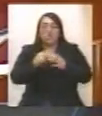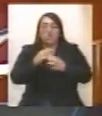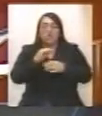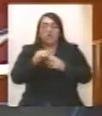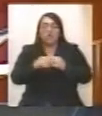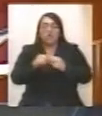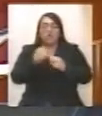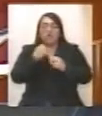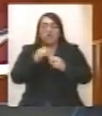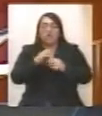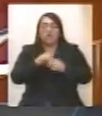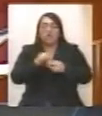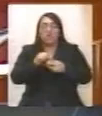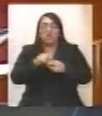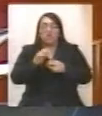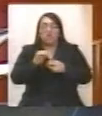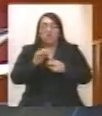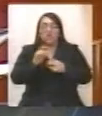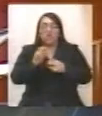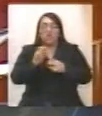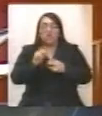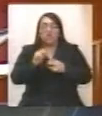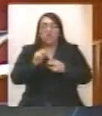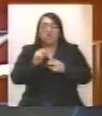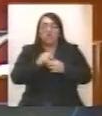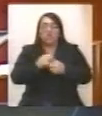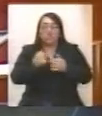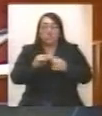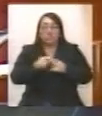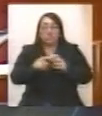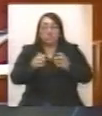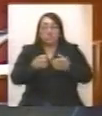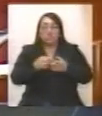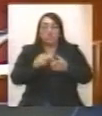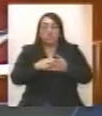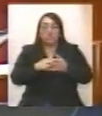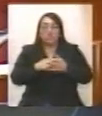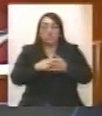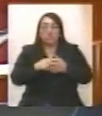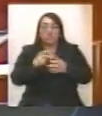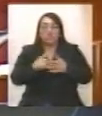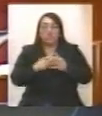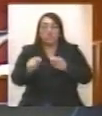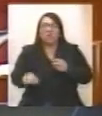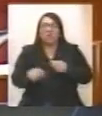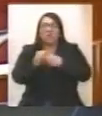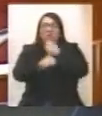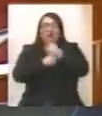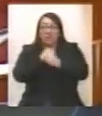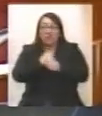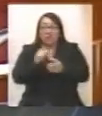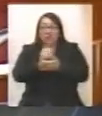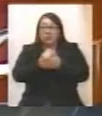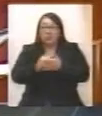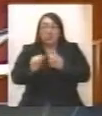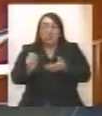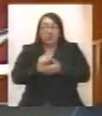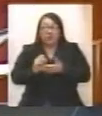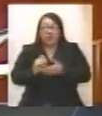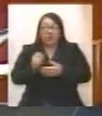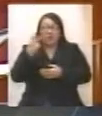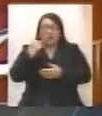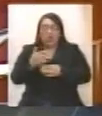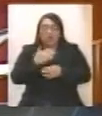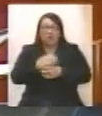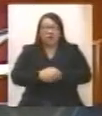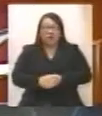y San Bartolo, informo a este honorable Congreso que en septiembre de este año se suscribirán los contratos de